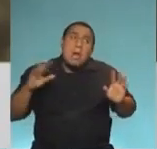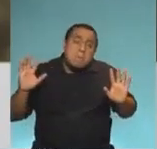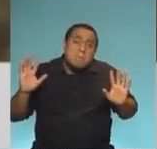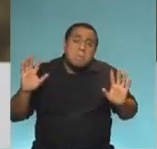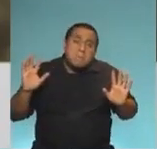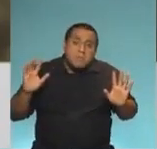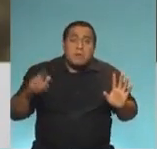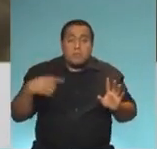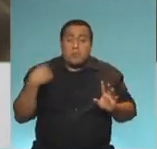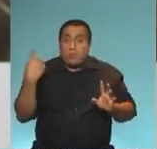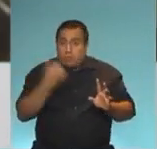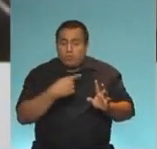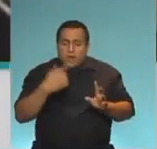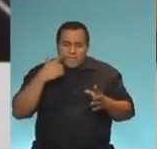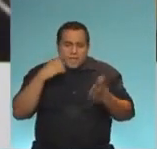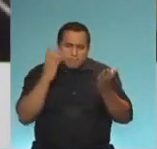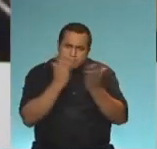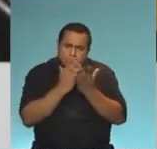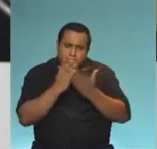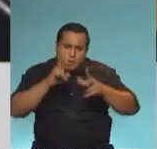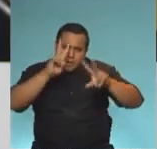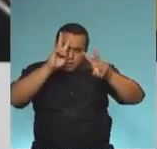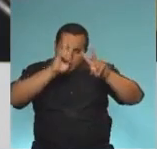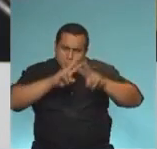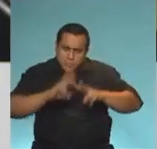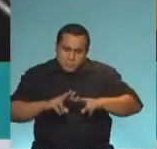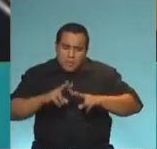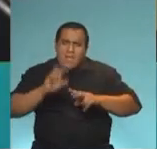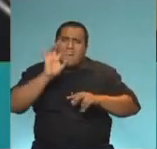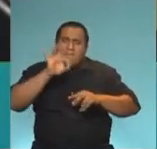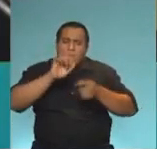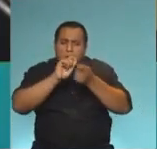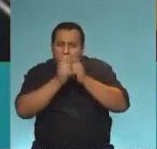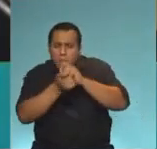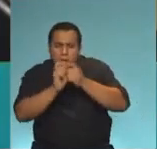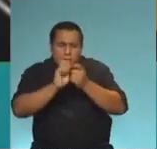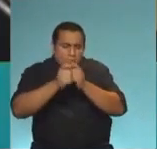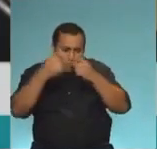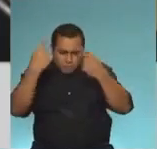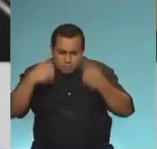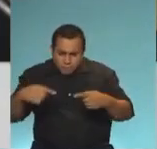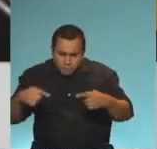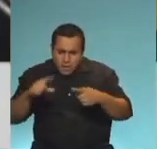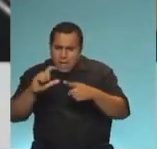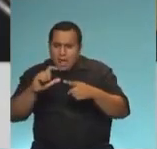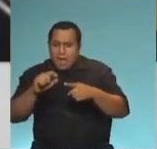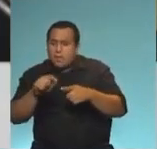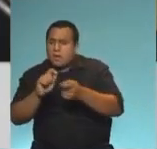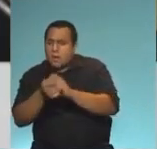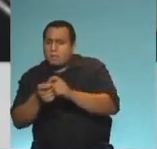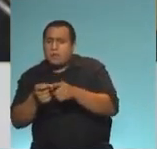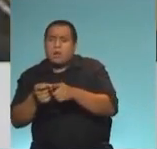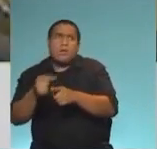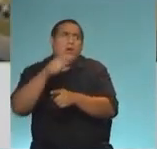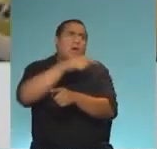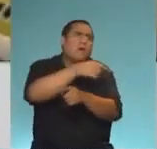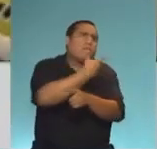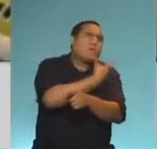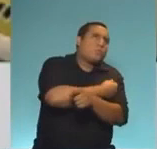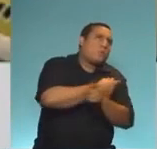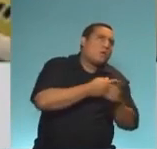y vemos si hay cambios o mutaciones, también podemos hacer predicciones de cómo esos